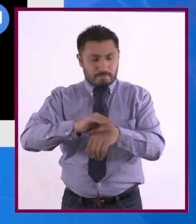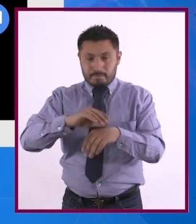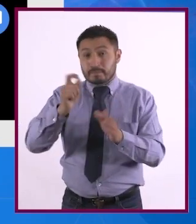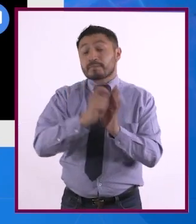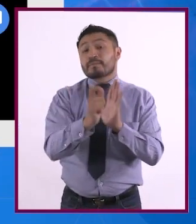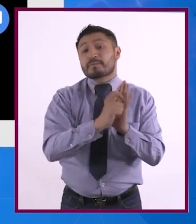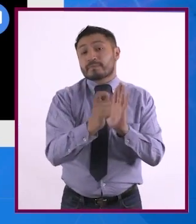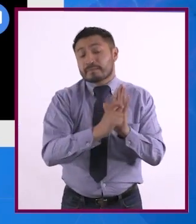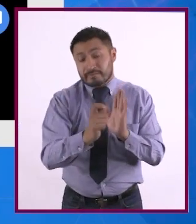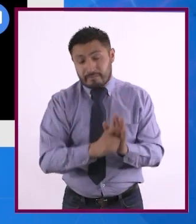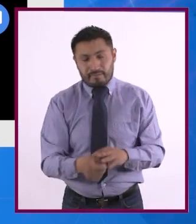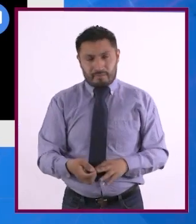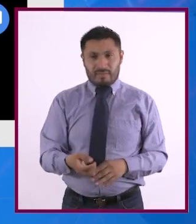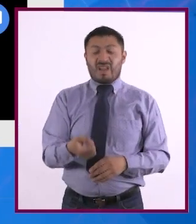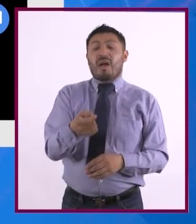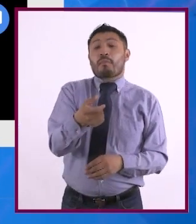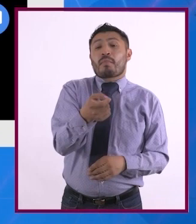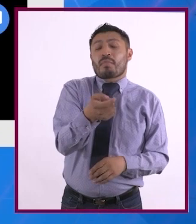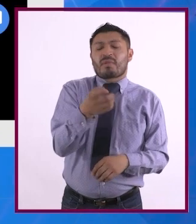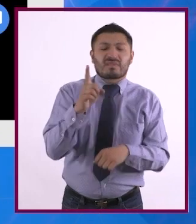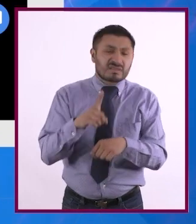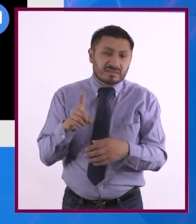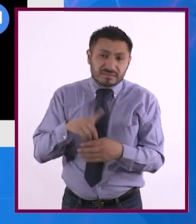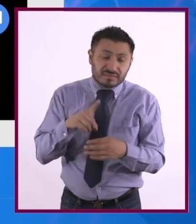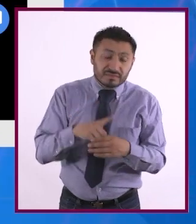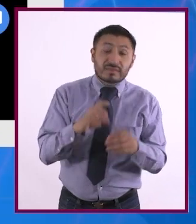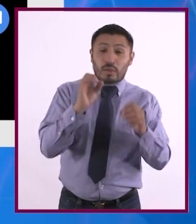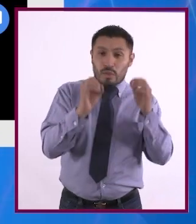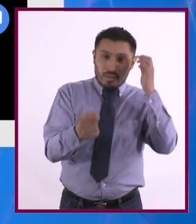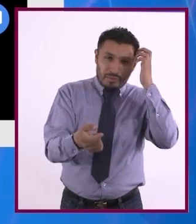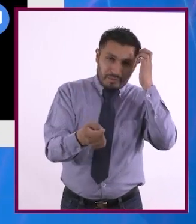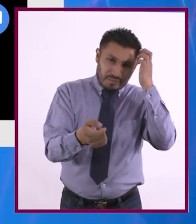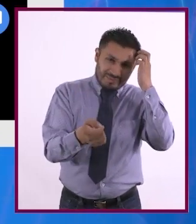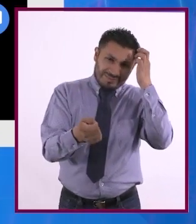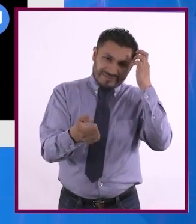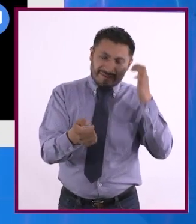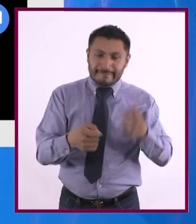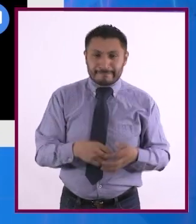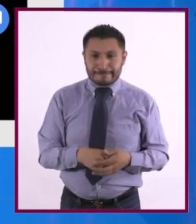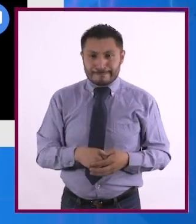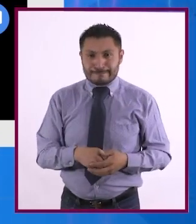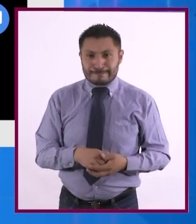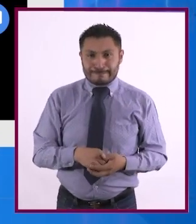mira, existe muy poca donación o muy pocos